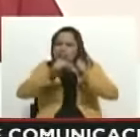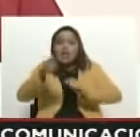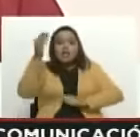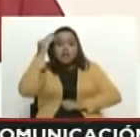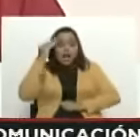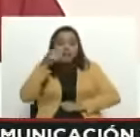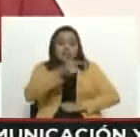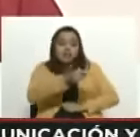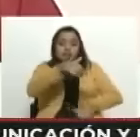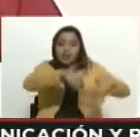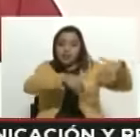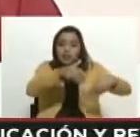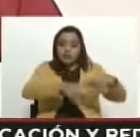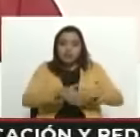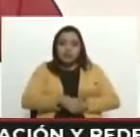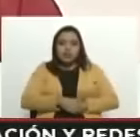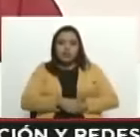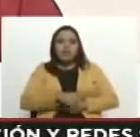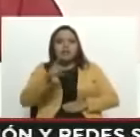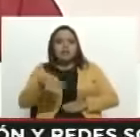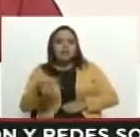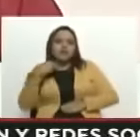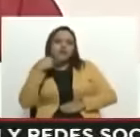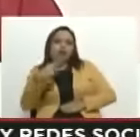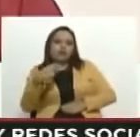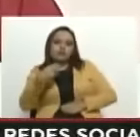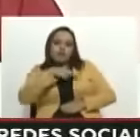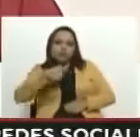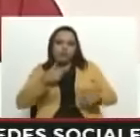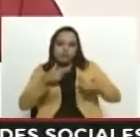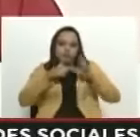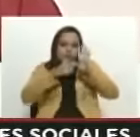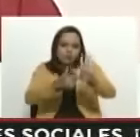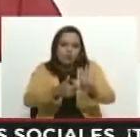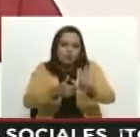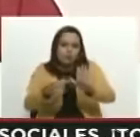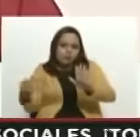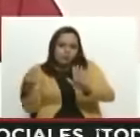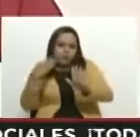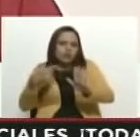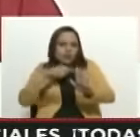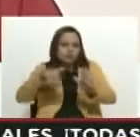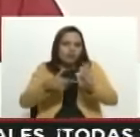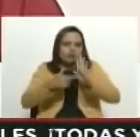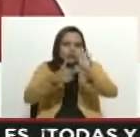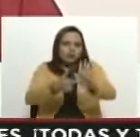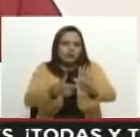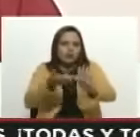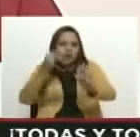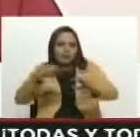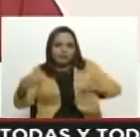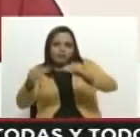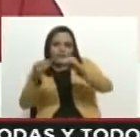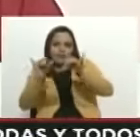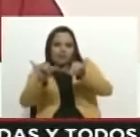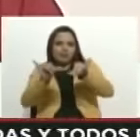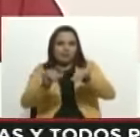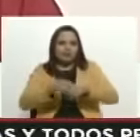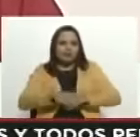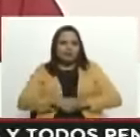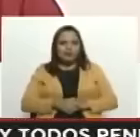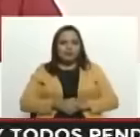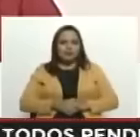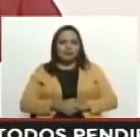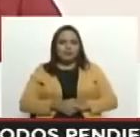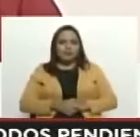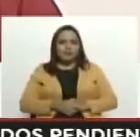ocurrió hoy con este audio que nosotros hoy nos han hecho llegar coincidencialmente, llegó